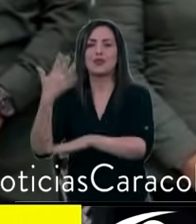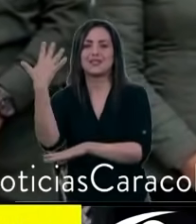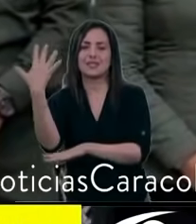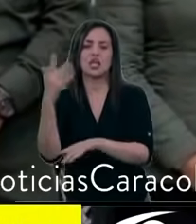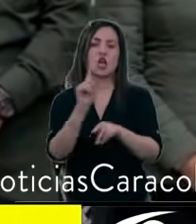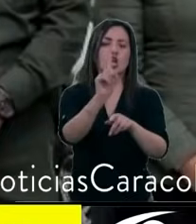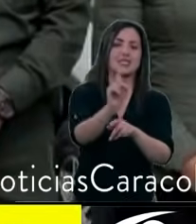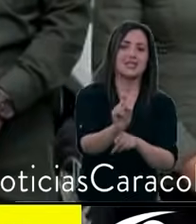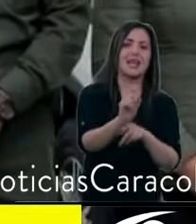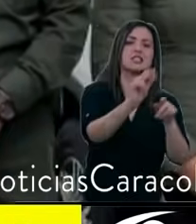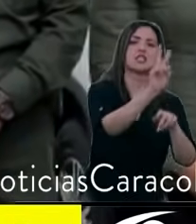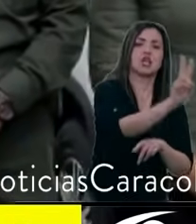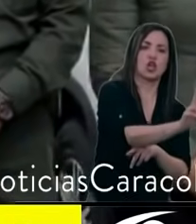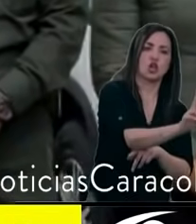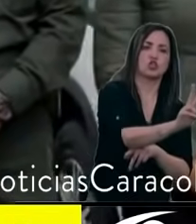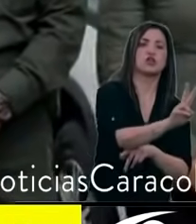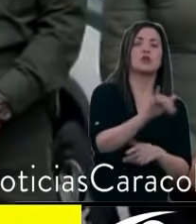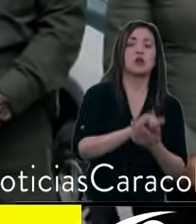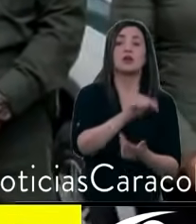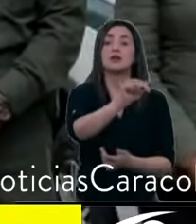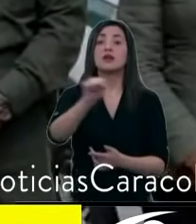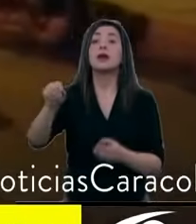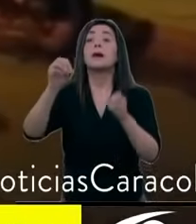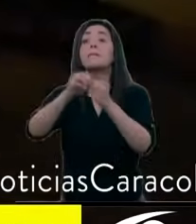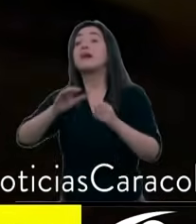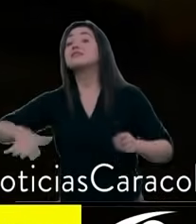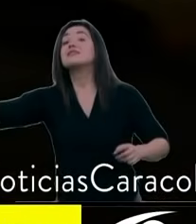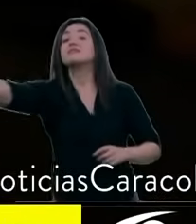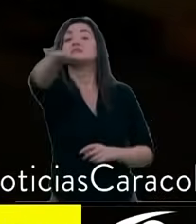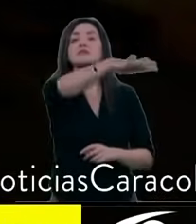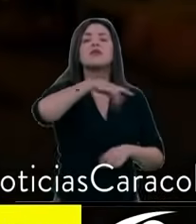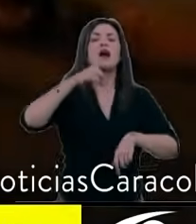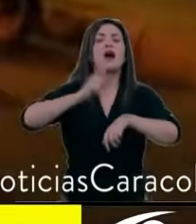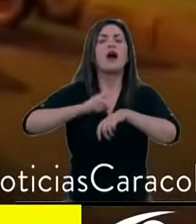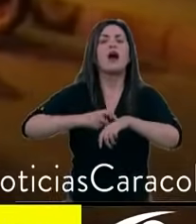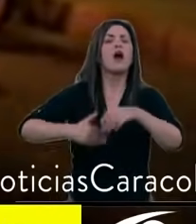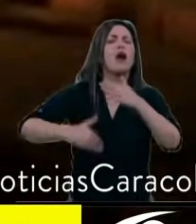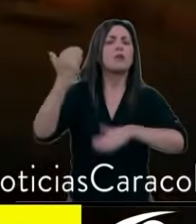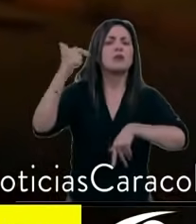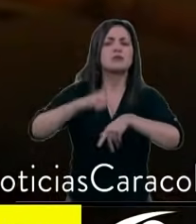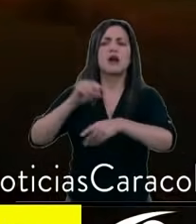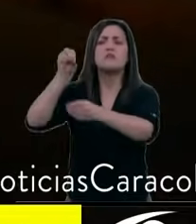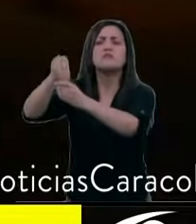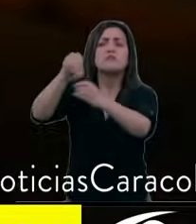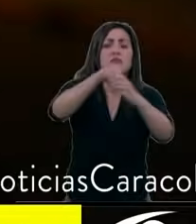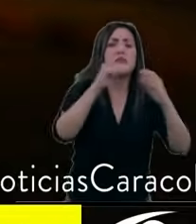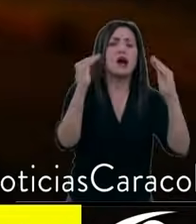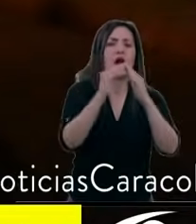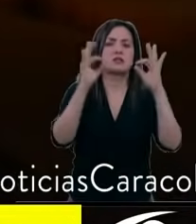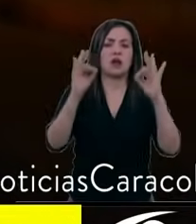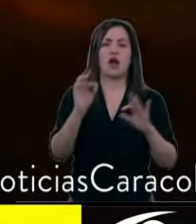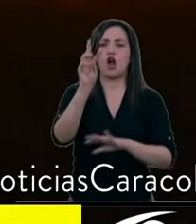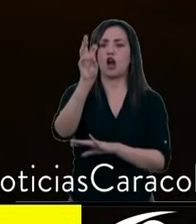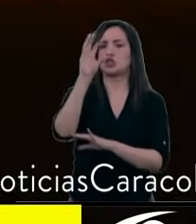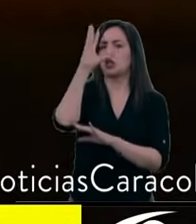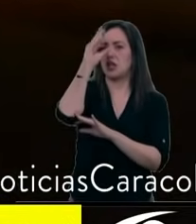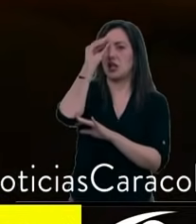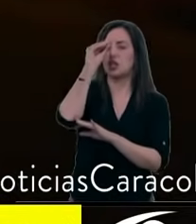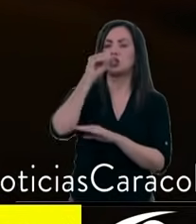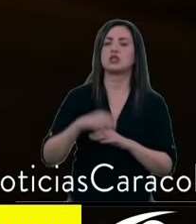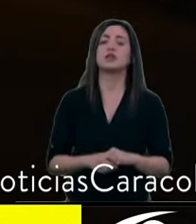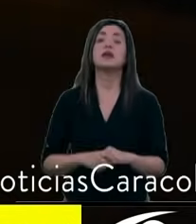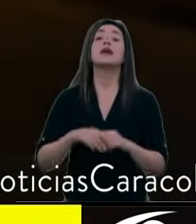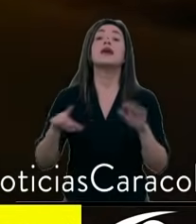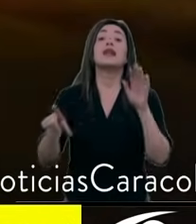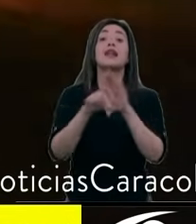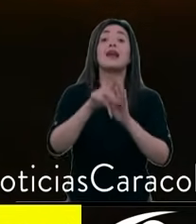y la 2. En las demás partes del municipio de Soacha, el toque de queda operará a partir de las 8 de la noche y